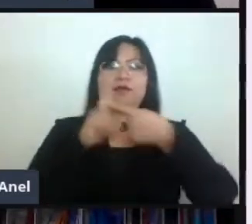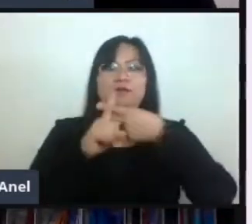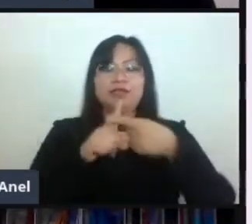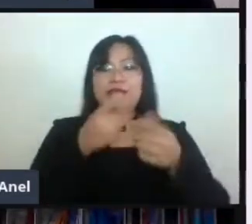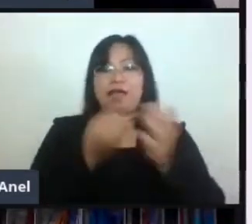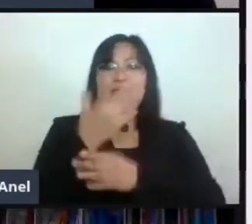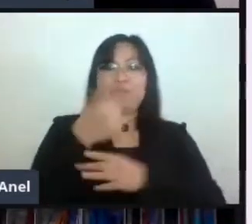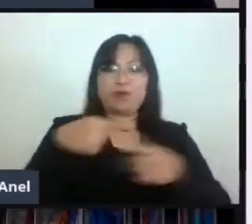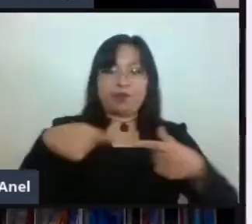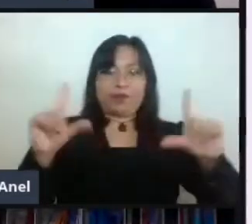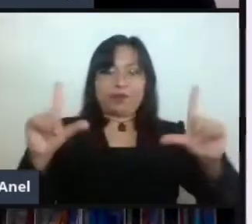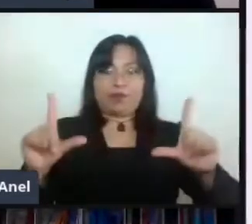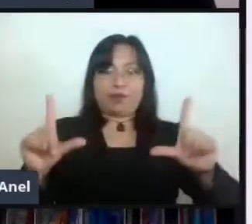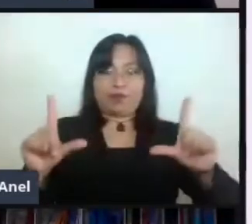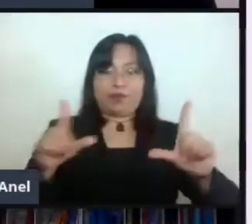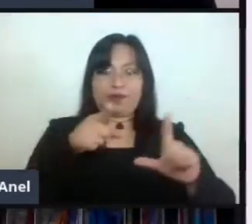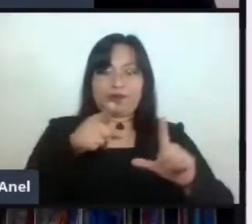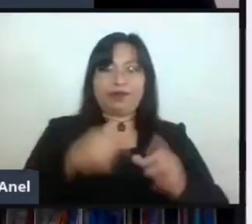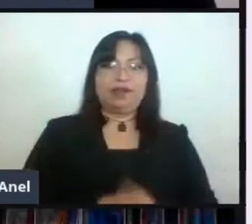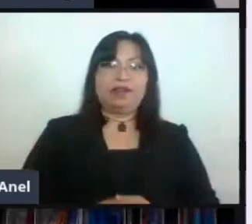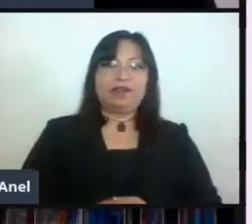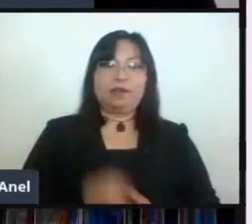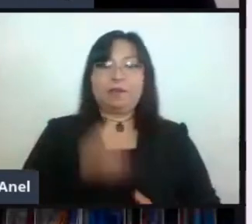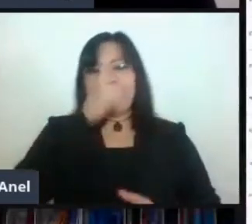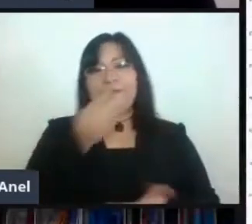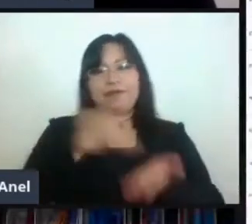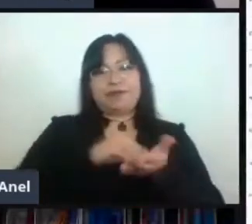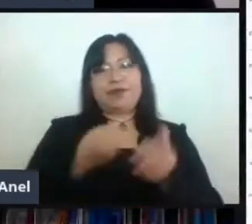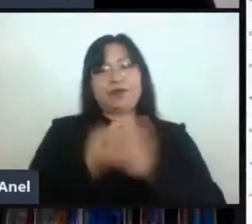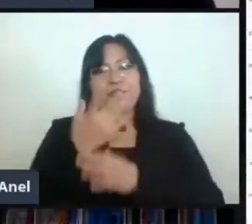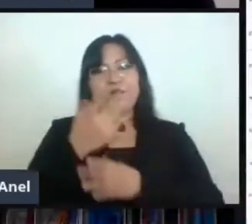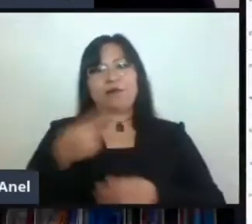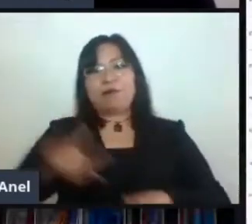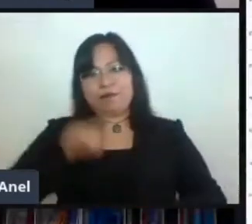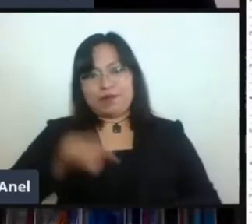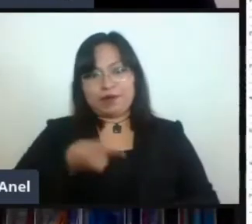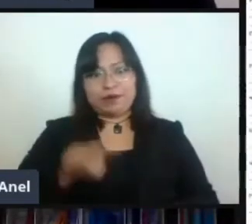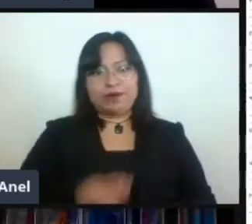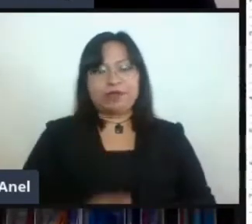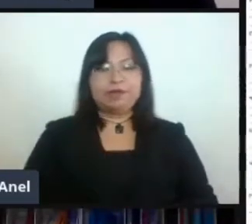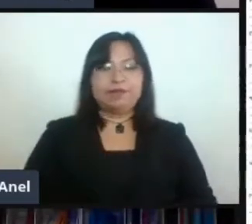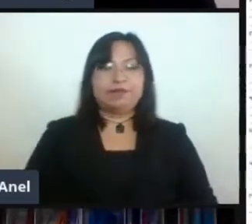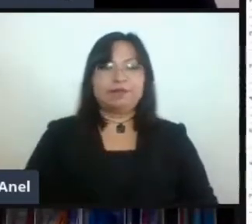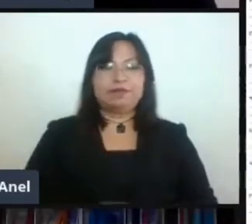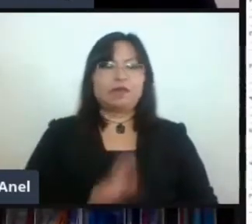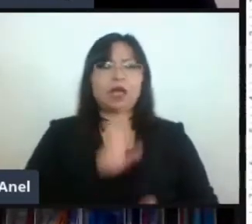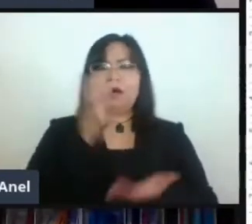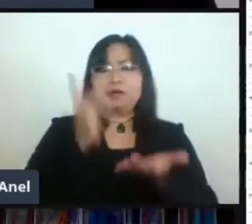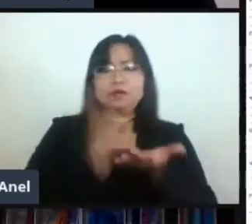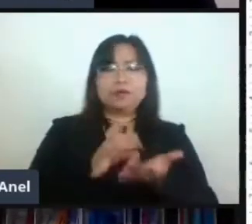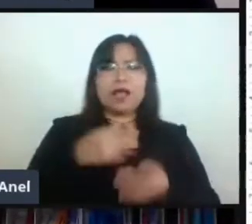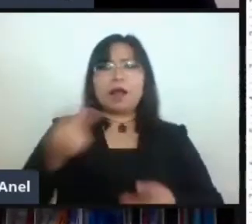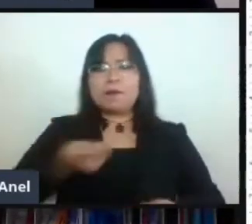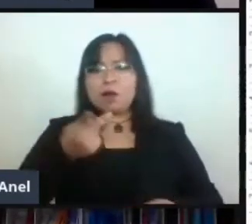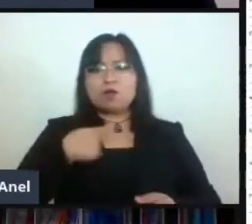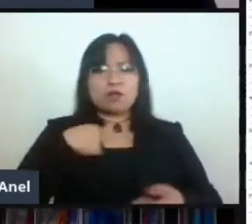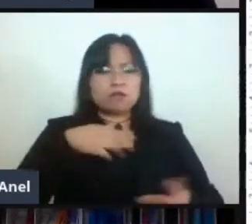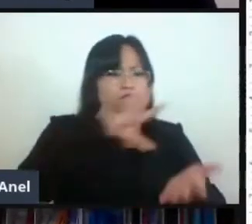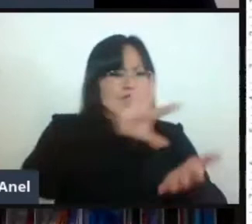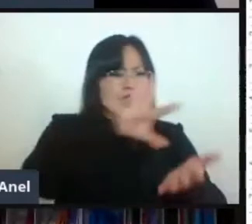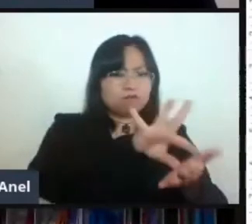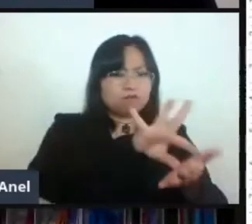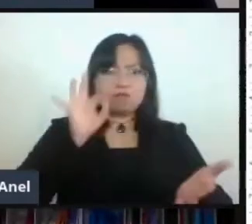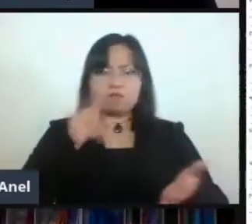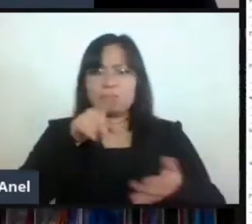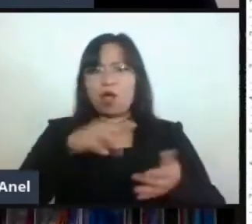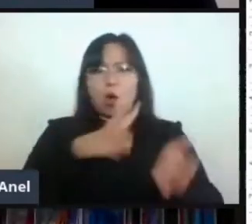aquí la segunda pregunta que voy a elaborar en este momento. Yo lo único que tengo que hacer es copiar y pegar el